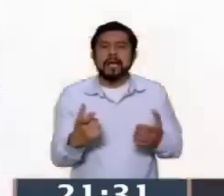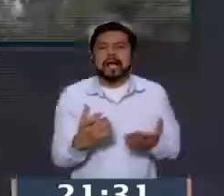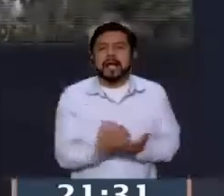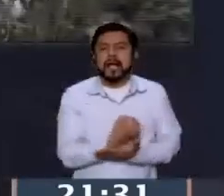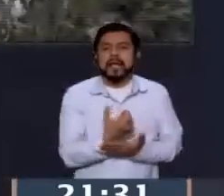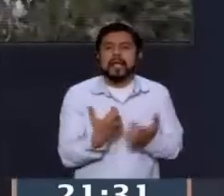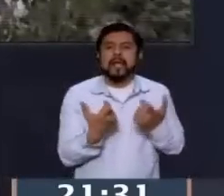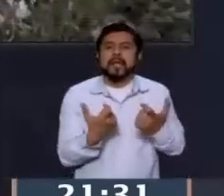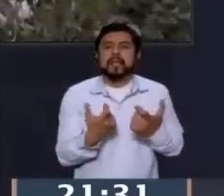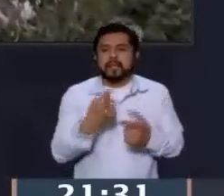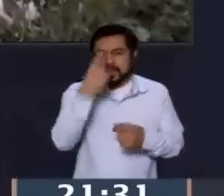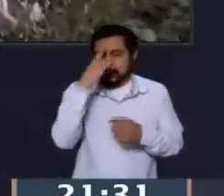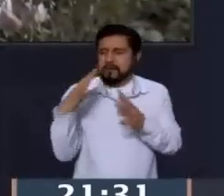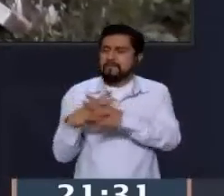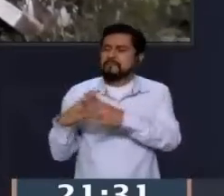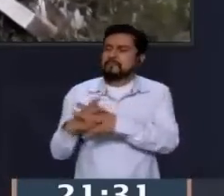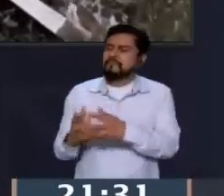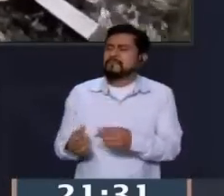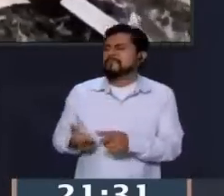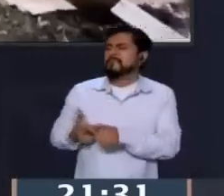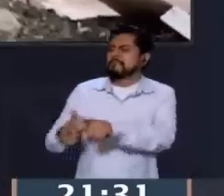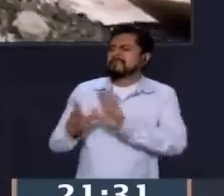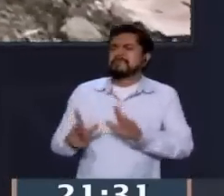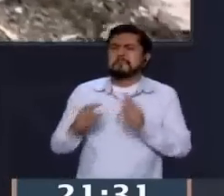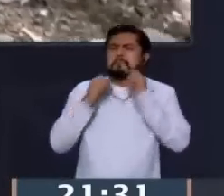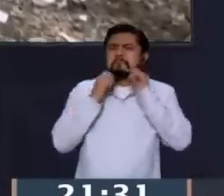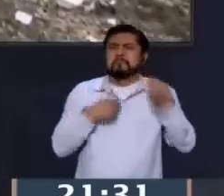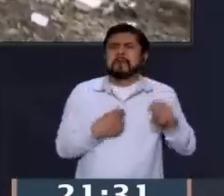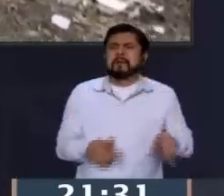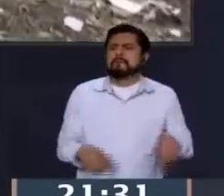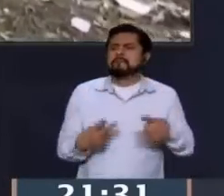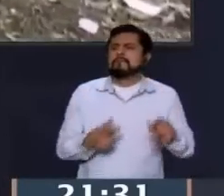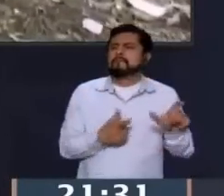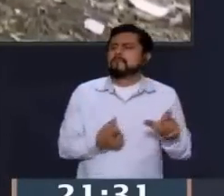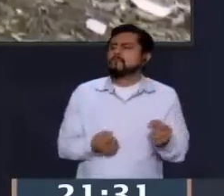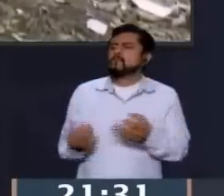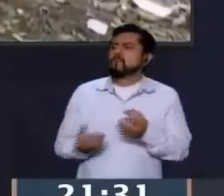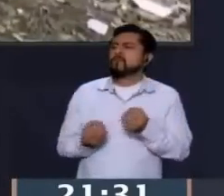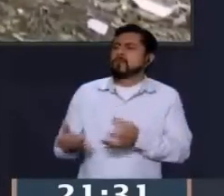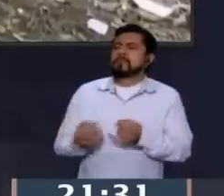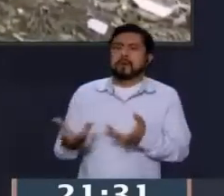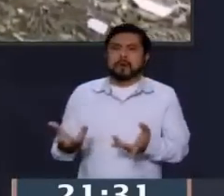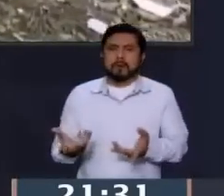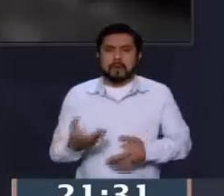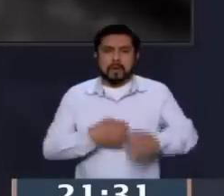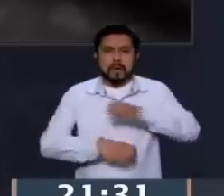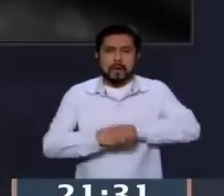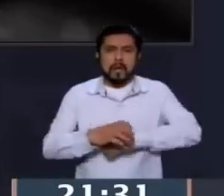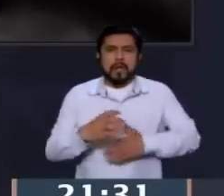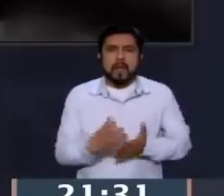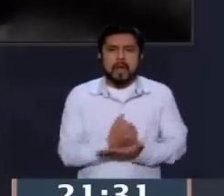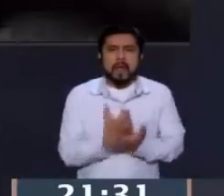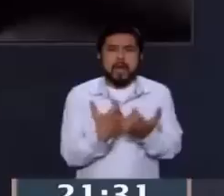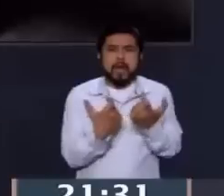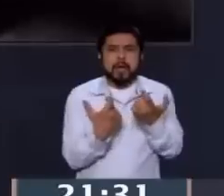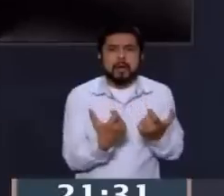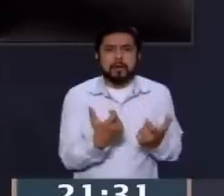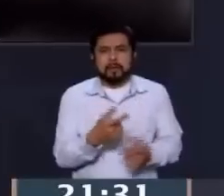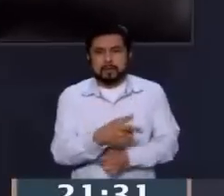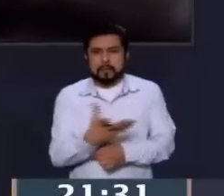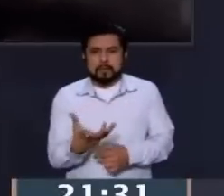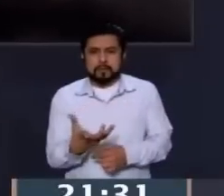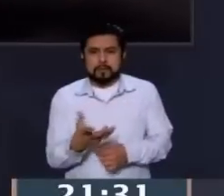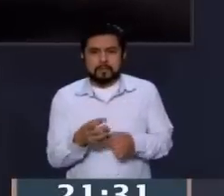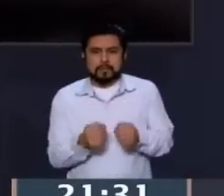haciendo para que exista la atención con base en la especulación Alejandro sus ganancias están aseguradas